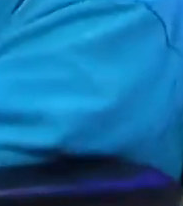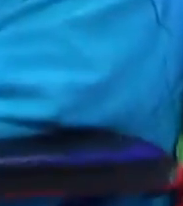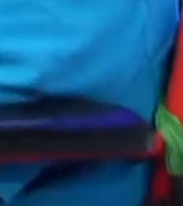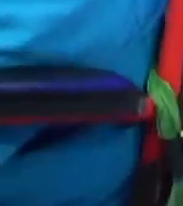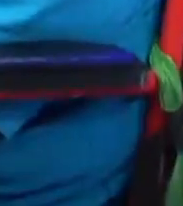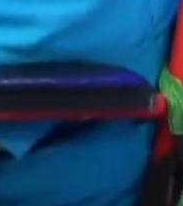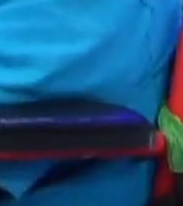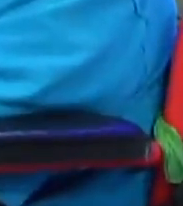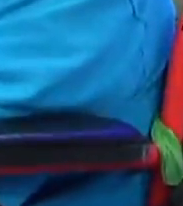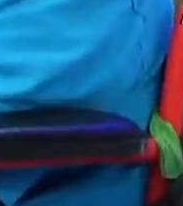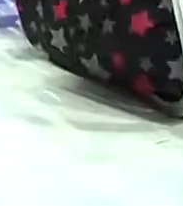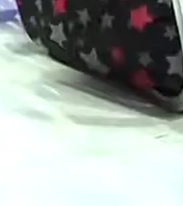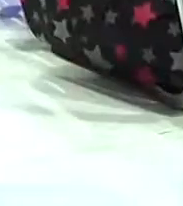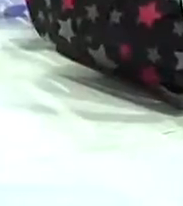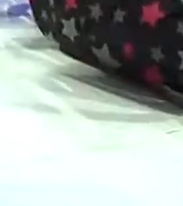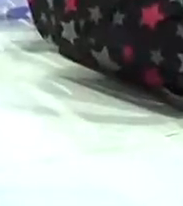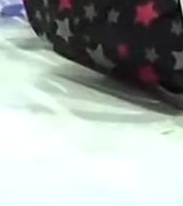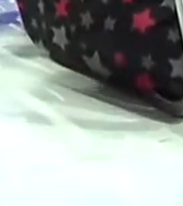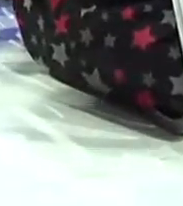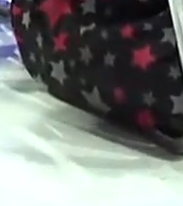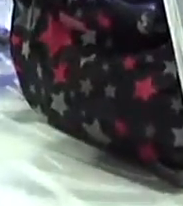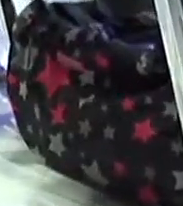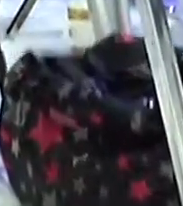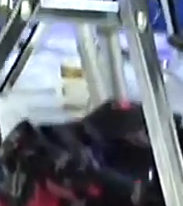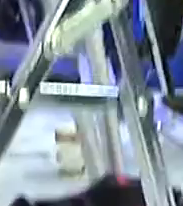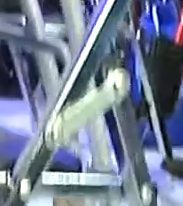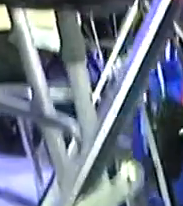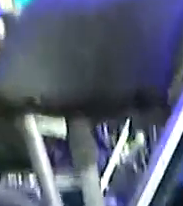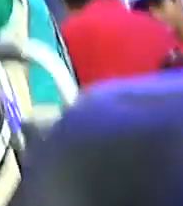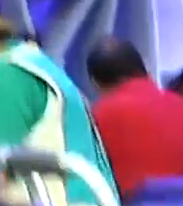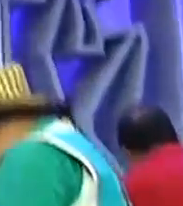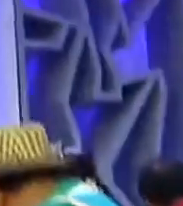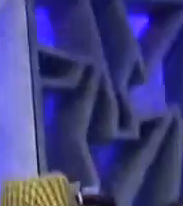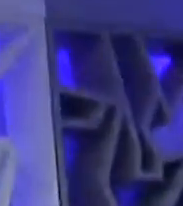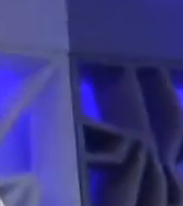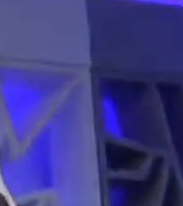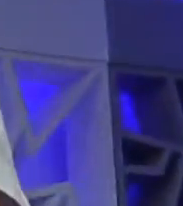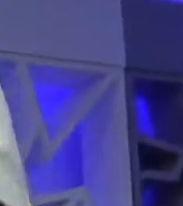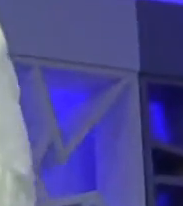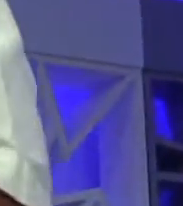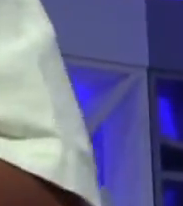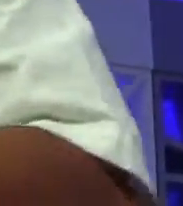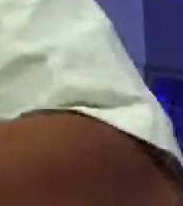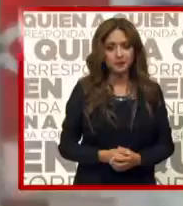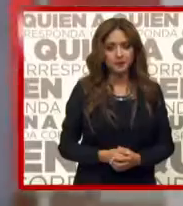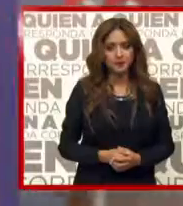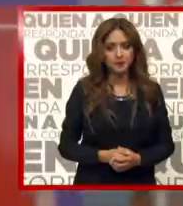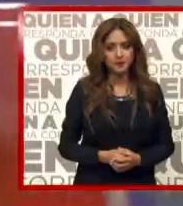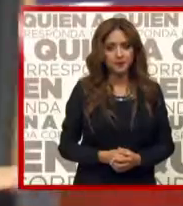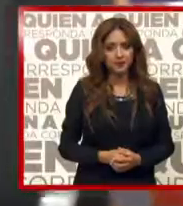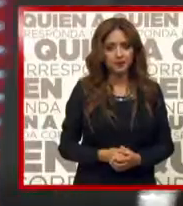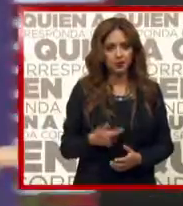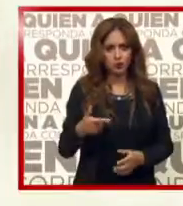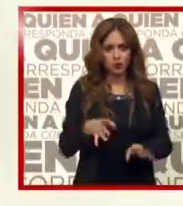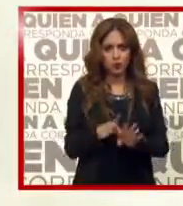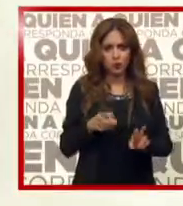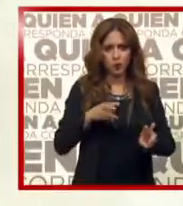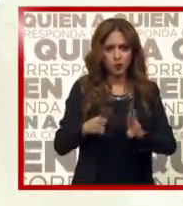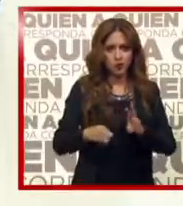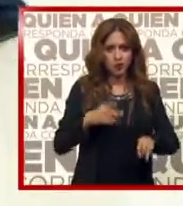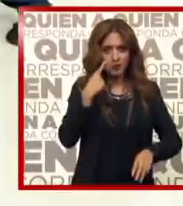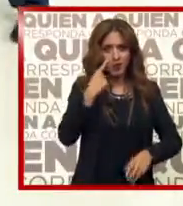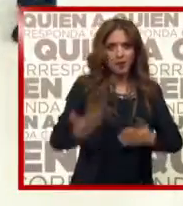lo hizo en verso. Gracias a TV Azteca por su generosidad. Pues con acciones como estas trueca la pena